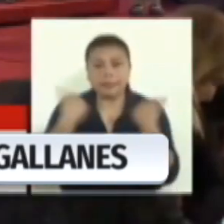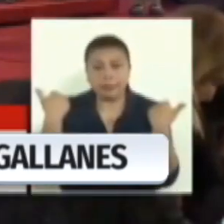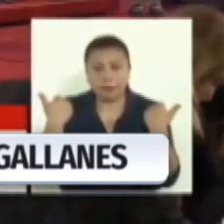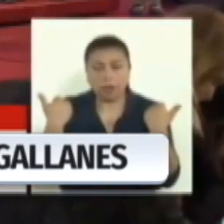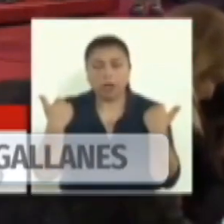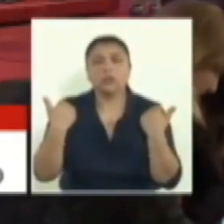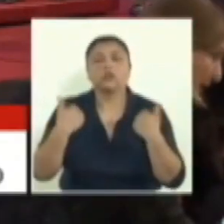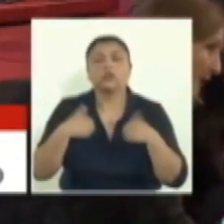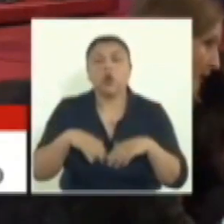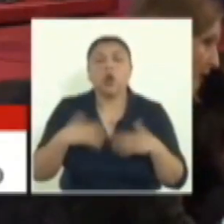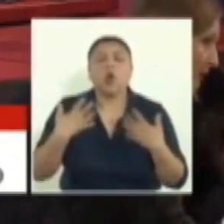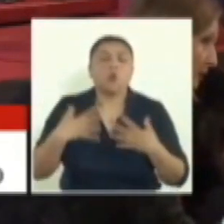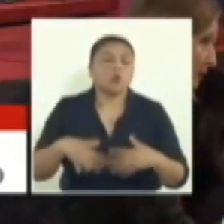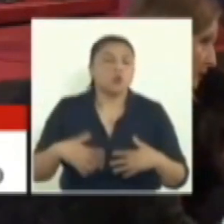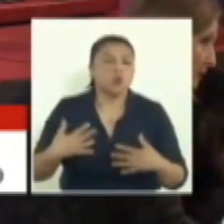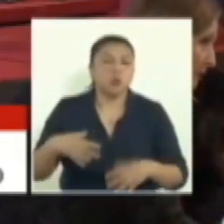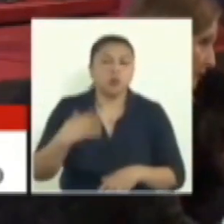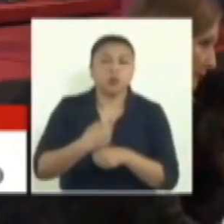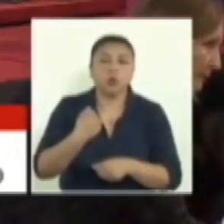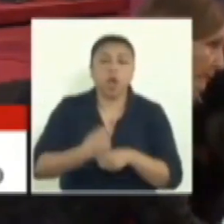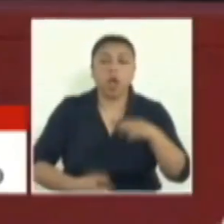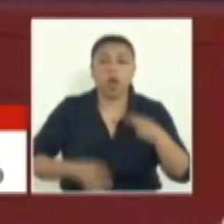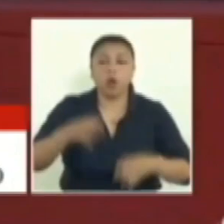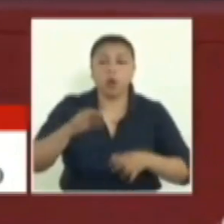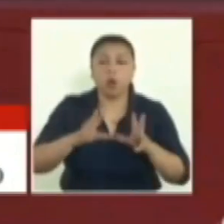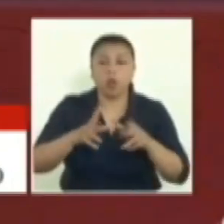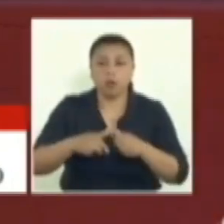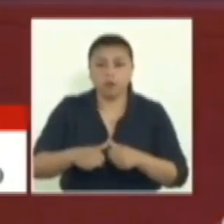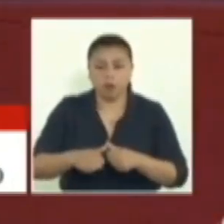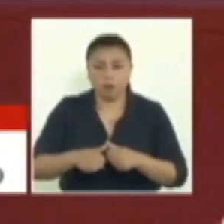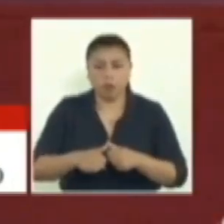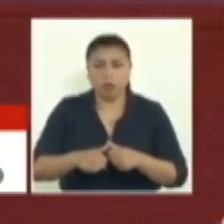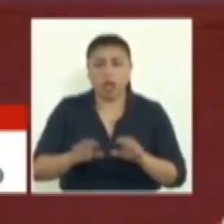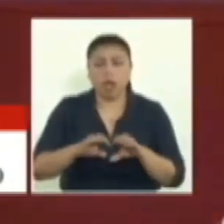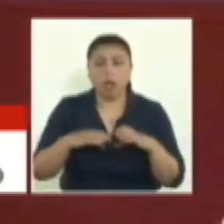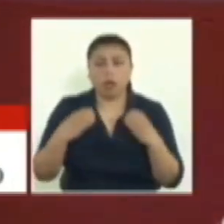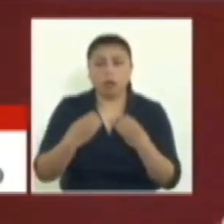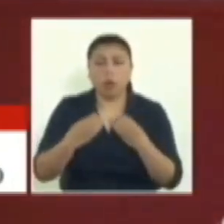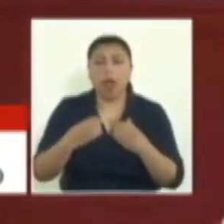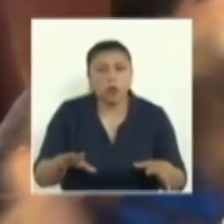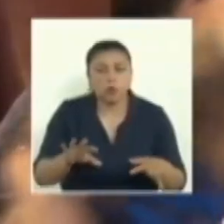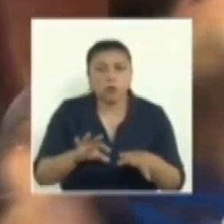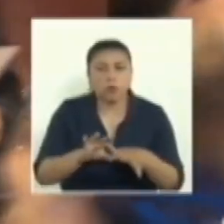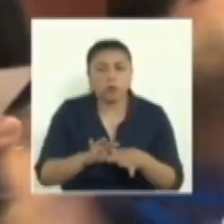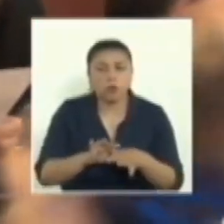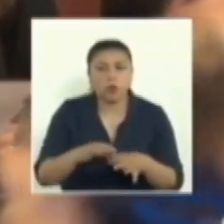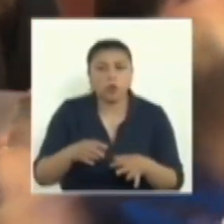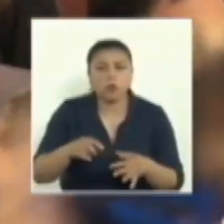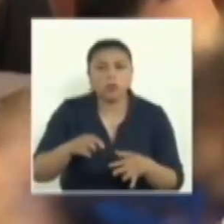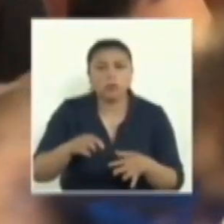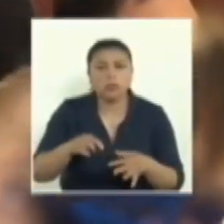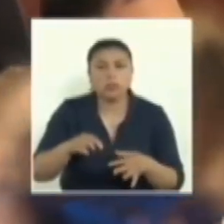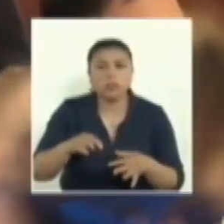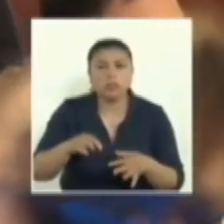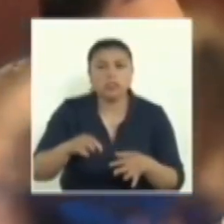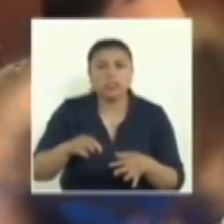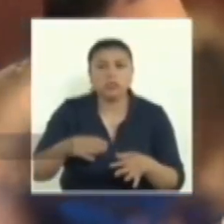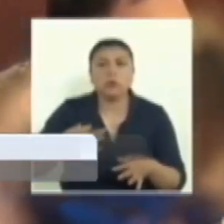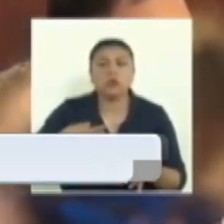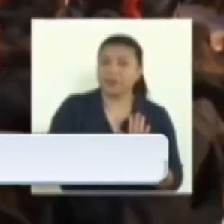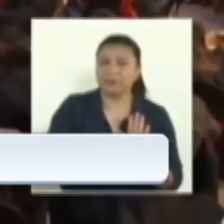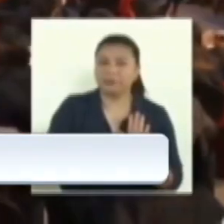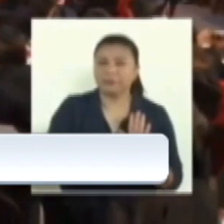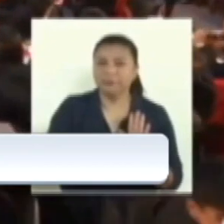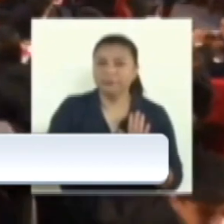la alta carga de trabajo en los juzgados de familia y las corporaciones de asistencia judicial. Pocos minutos para